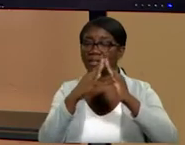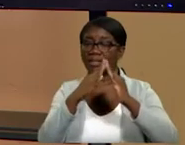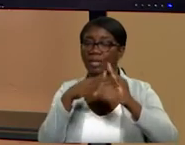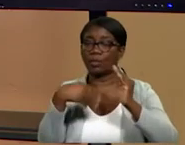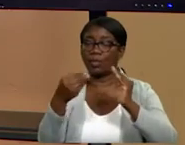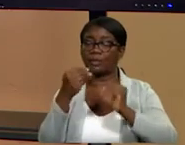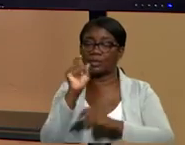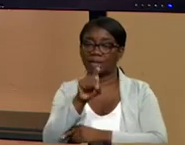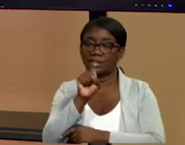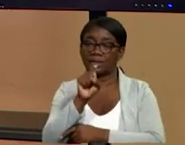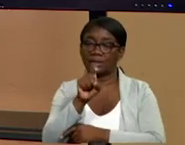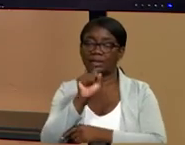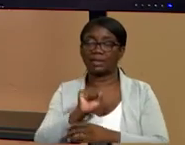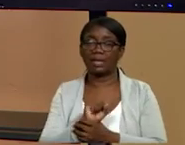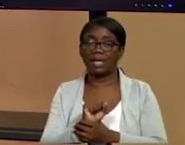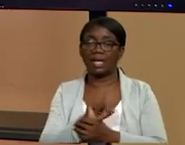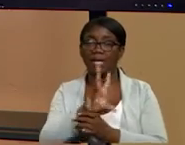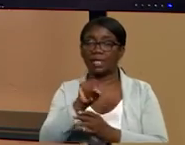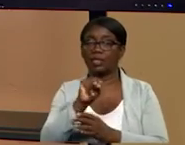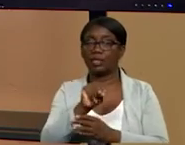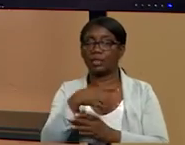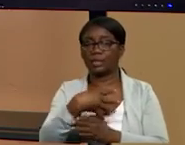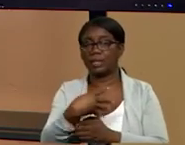sea necesario y no salir